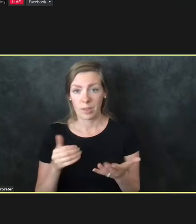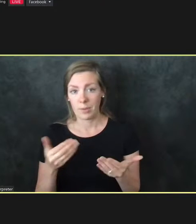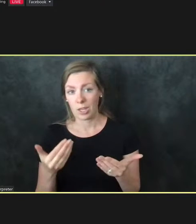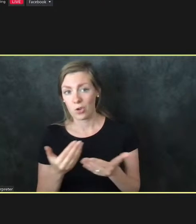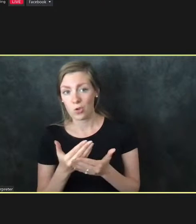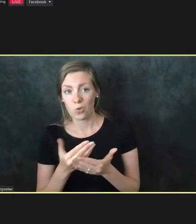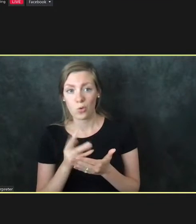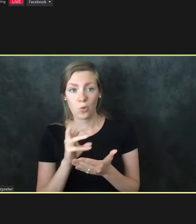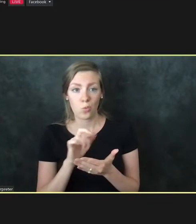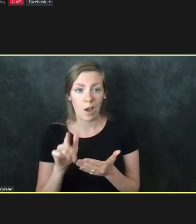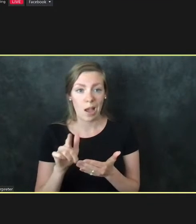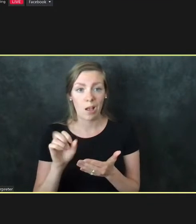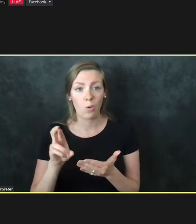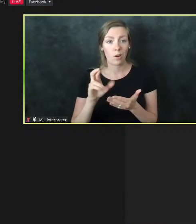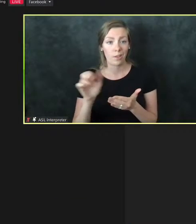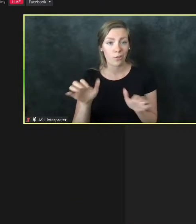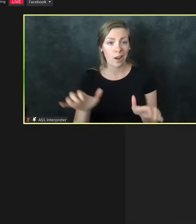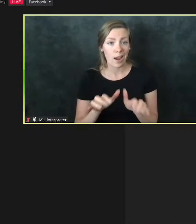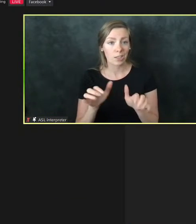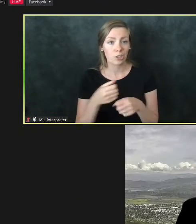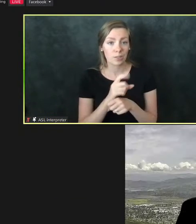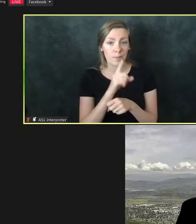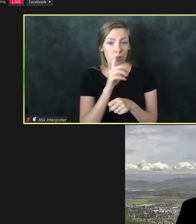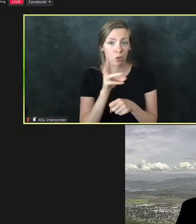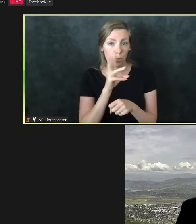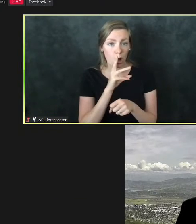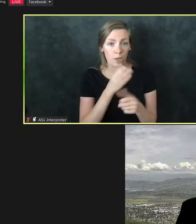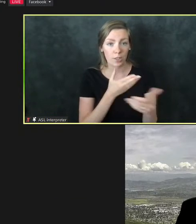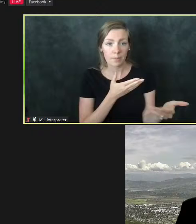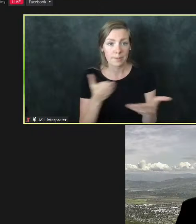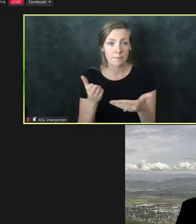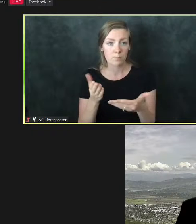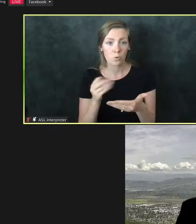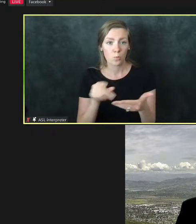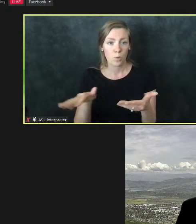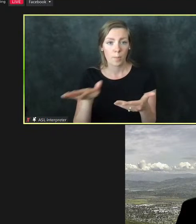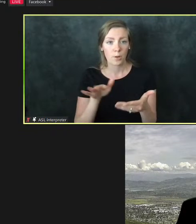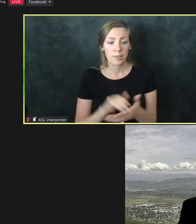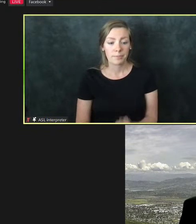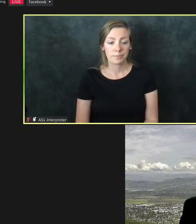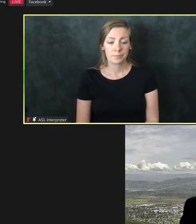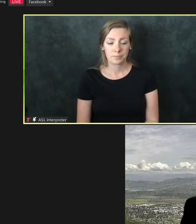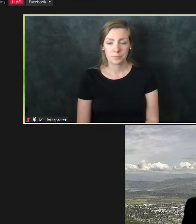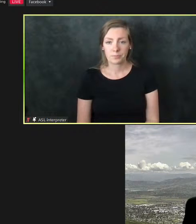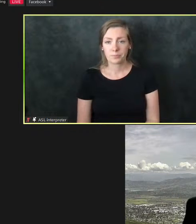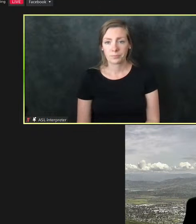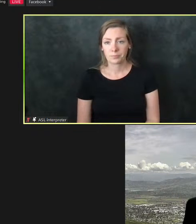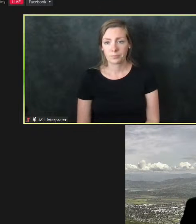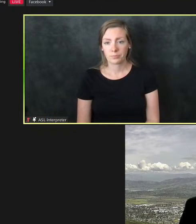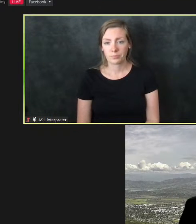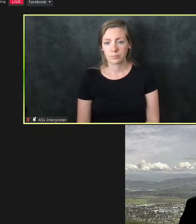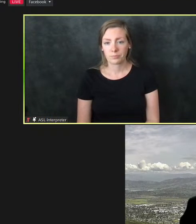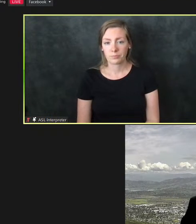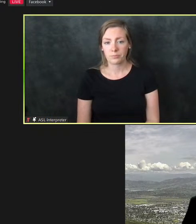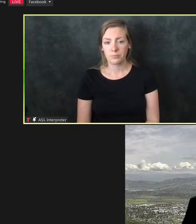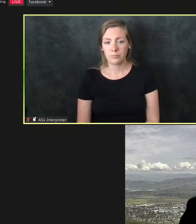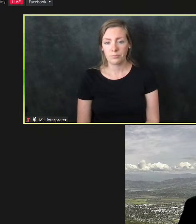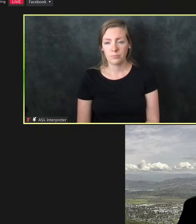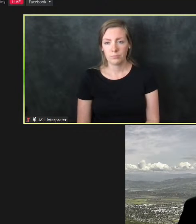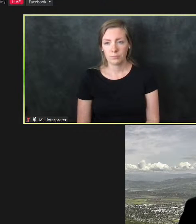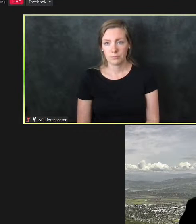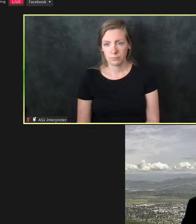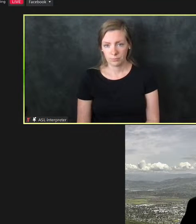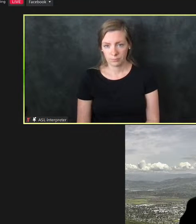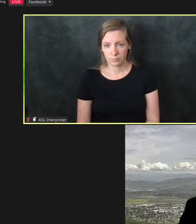un pozo nuevo para asegurar de que estamos recibiendo el agua para su propiedad. There's a